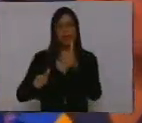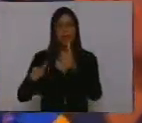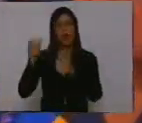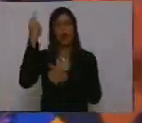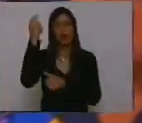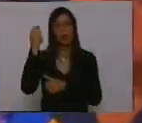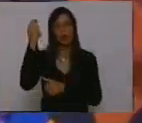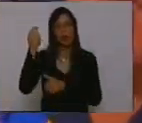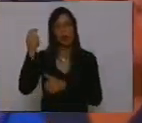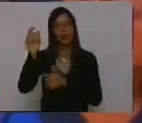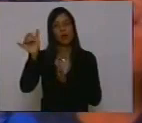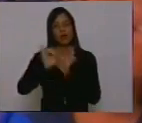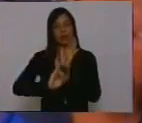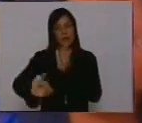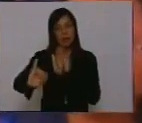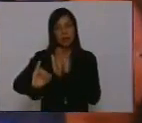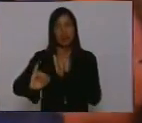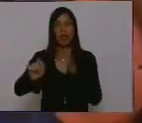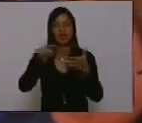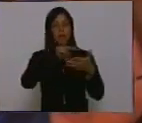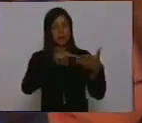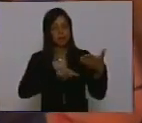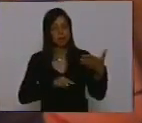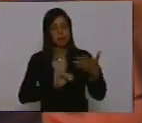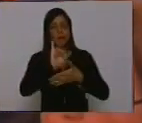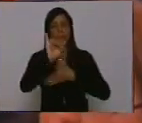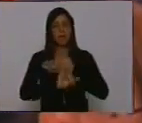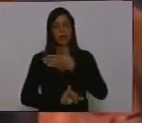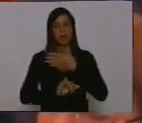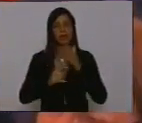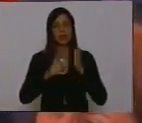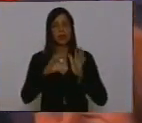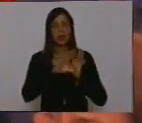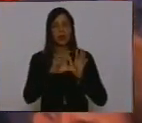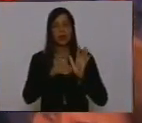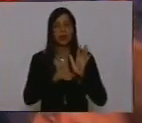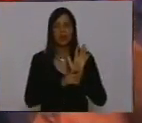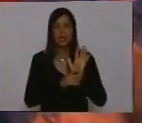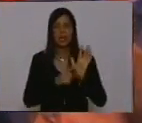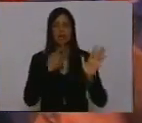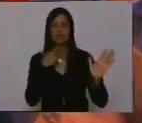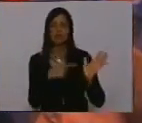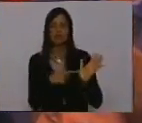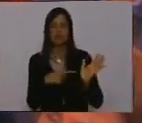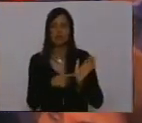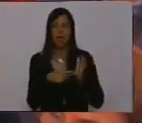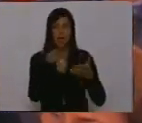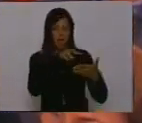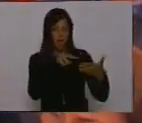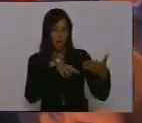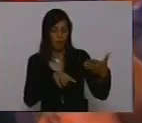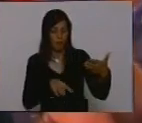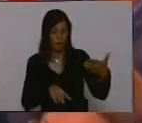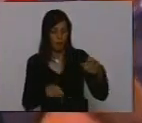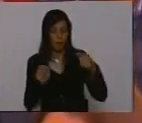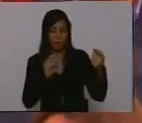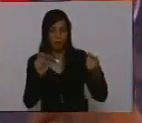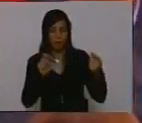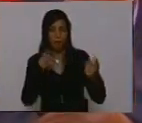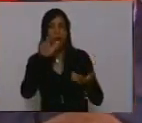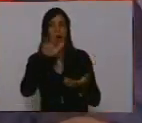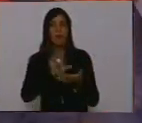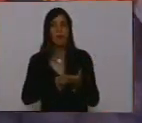Elvis Amoroso, dar lectura al proyecto de decreto constituyente correspondiente, el cual, una vez leído y sometido a